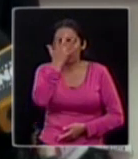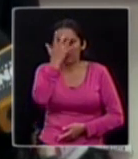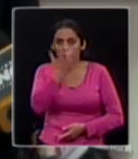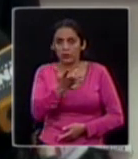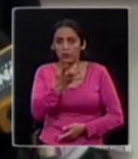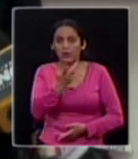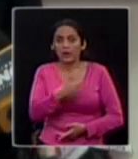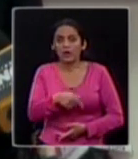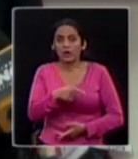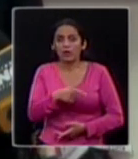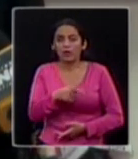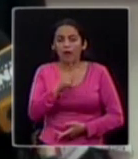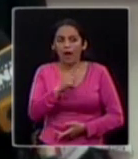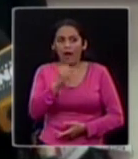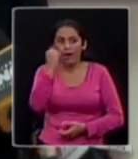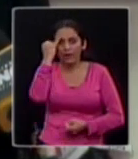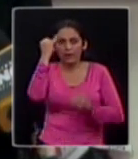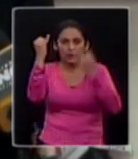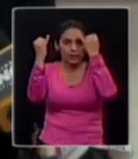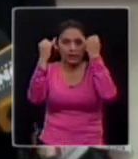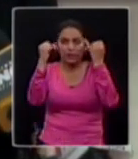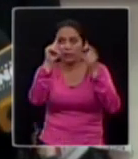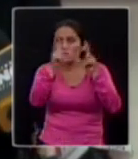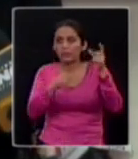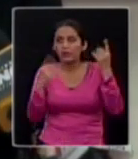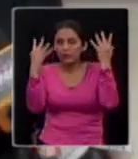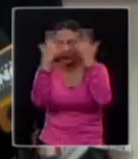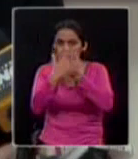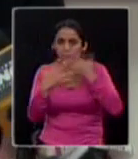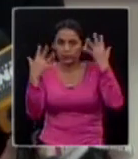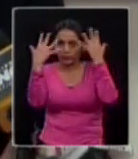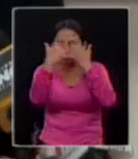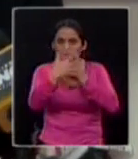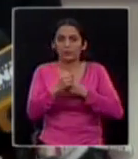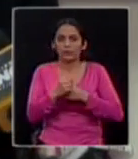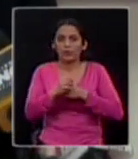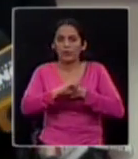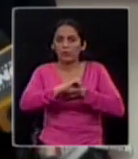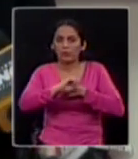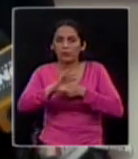opinión pública y generar una imagen mediática